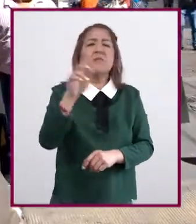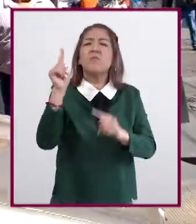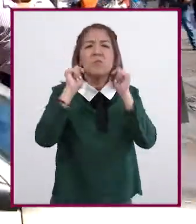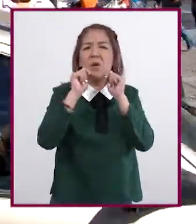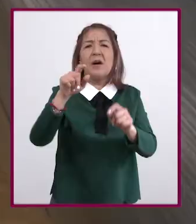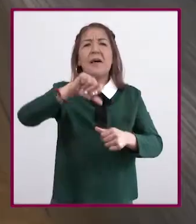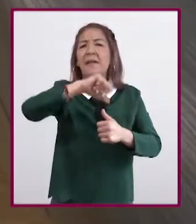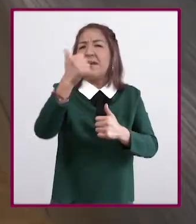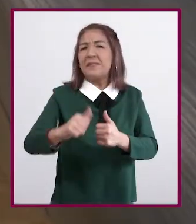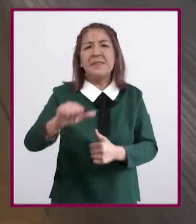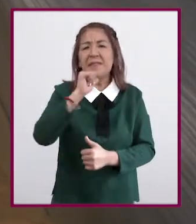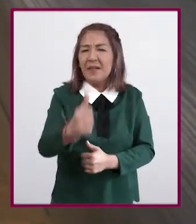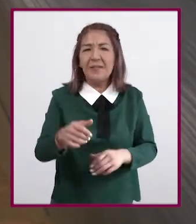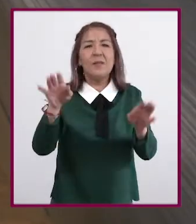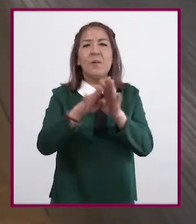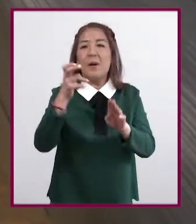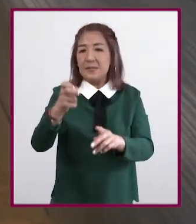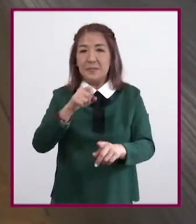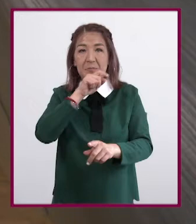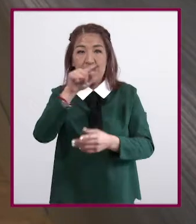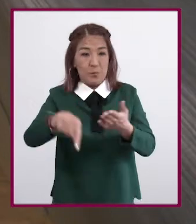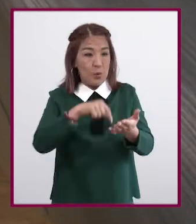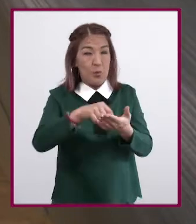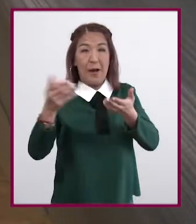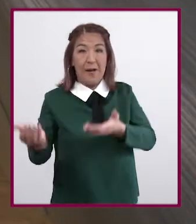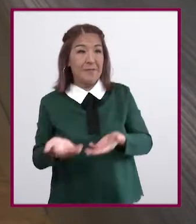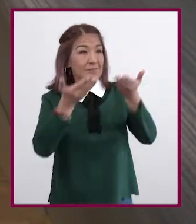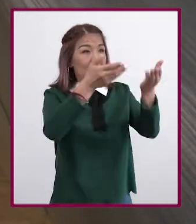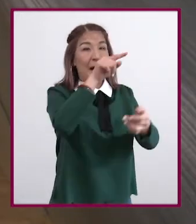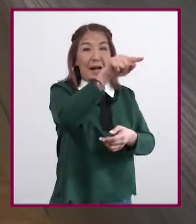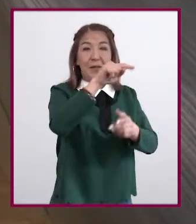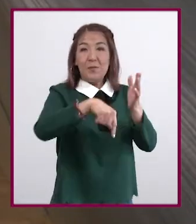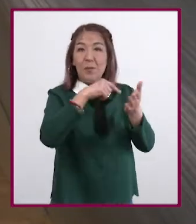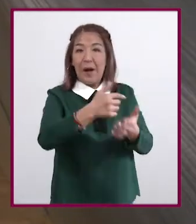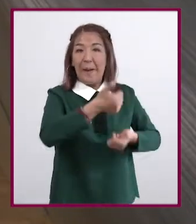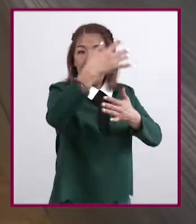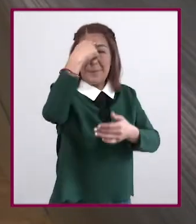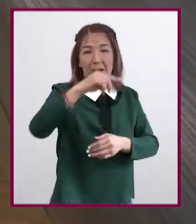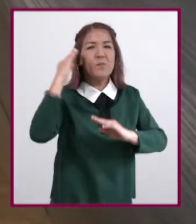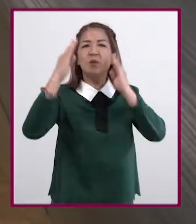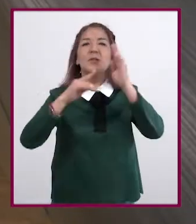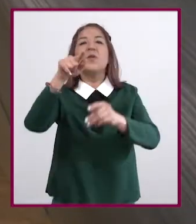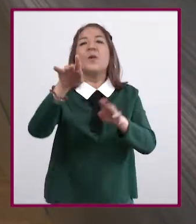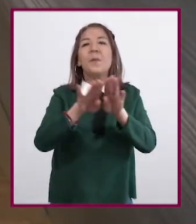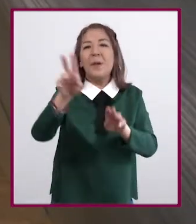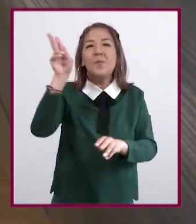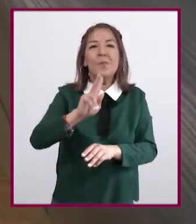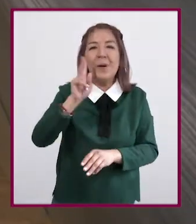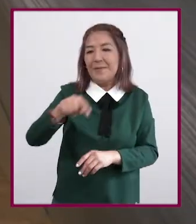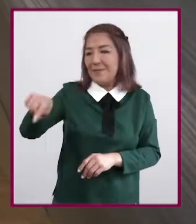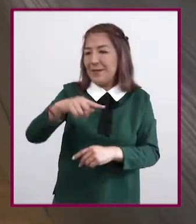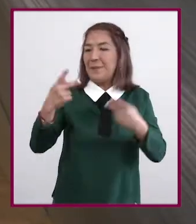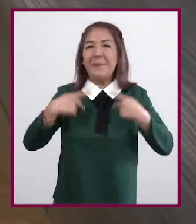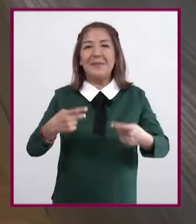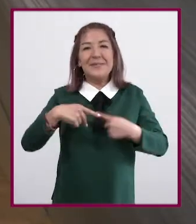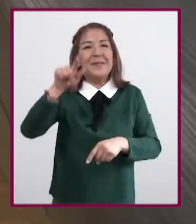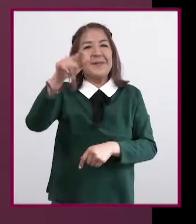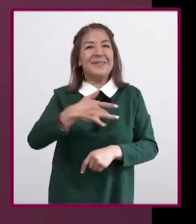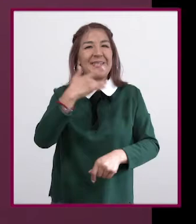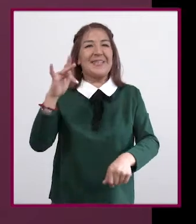artistas, y aunque estas piezas no vayan directamente al museo, experimentar de esta creatividad que tienen los artistas y poderlos compartir con